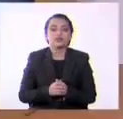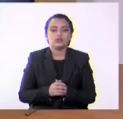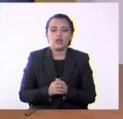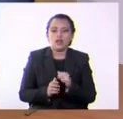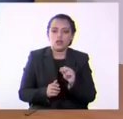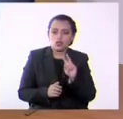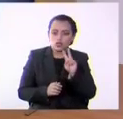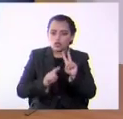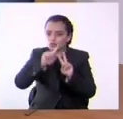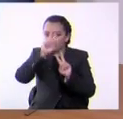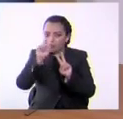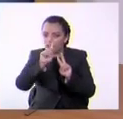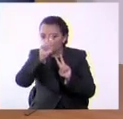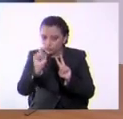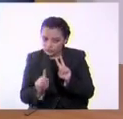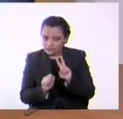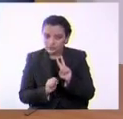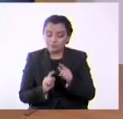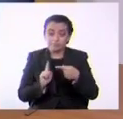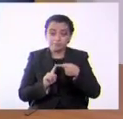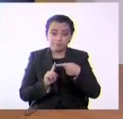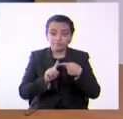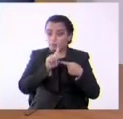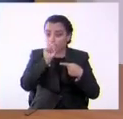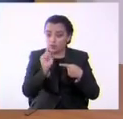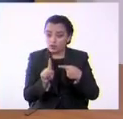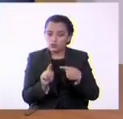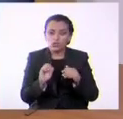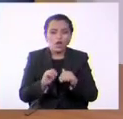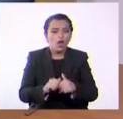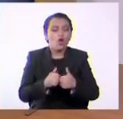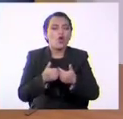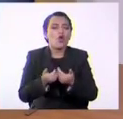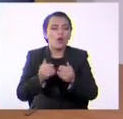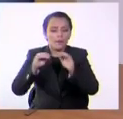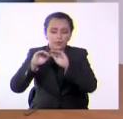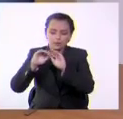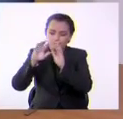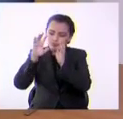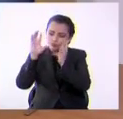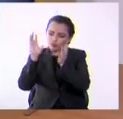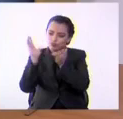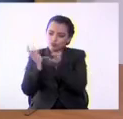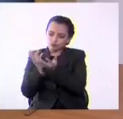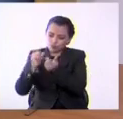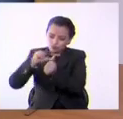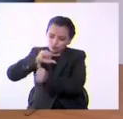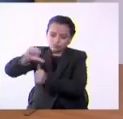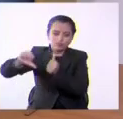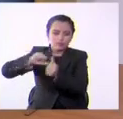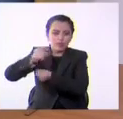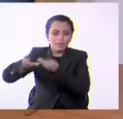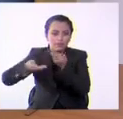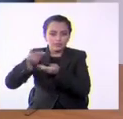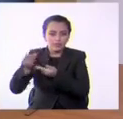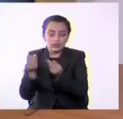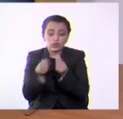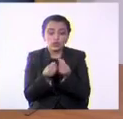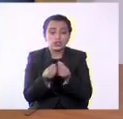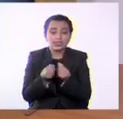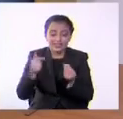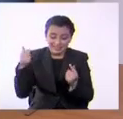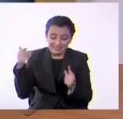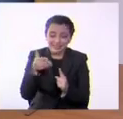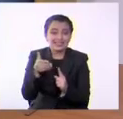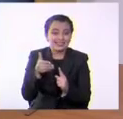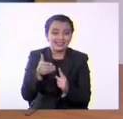preguntas principales. La primera de ellas es cómo impacta la globalización precisamente en las sociedades. Y la segunda